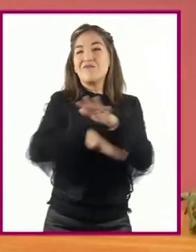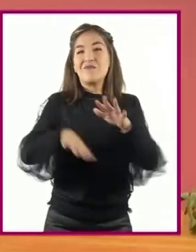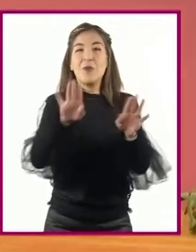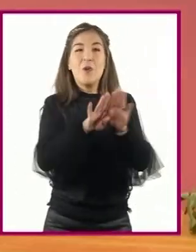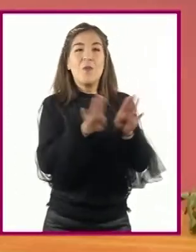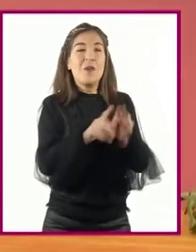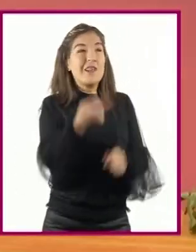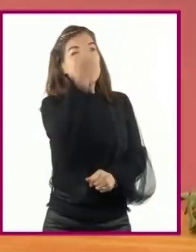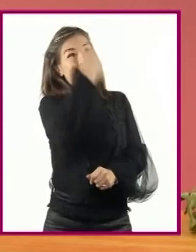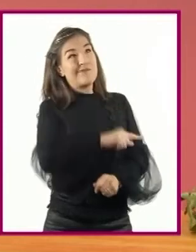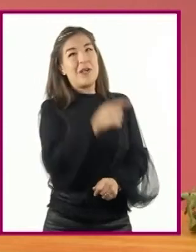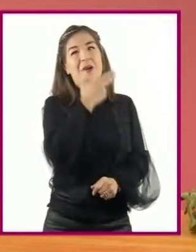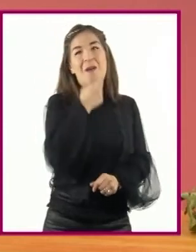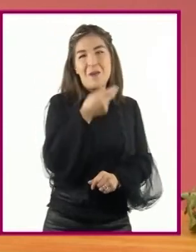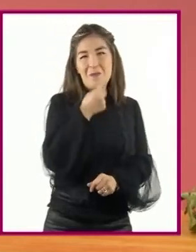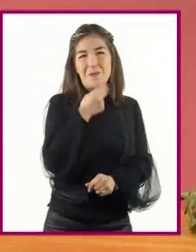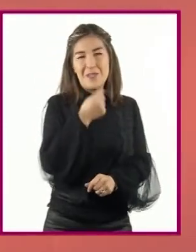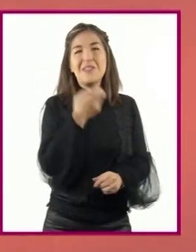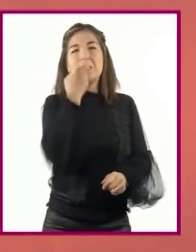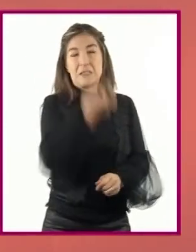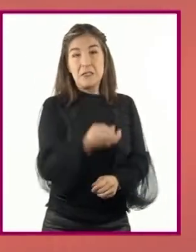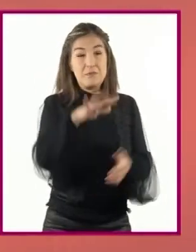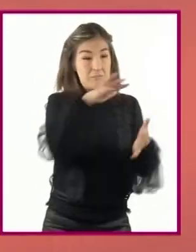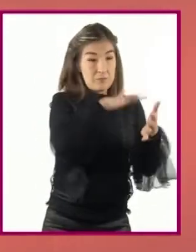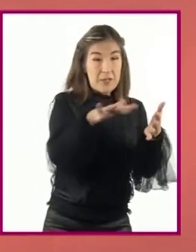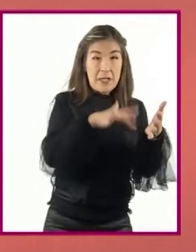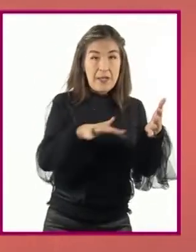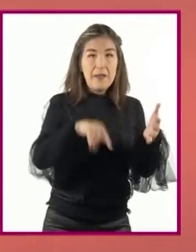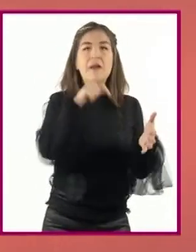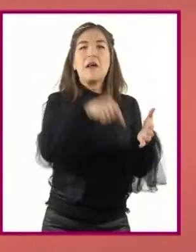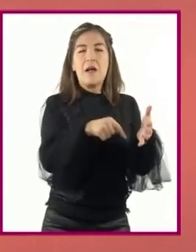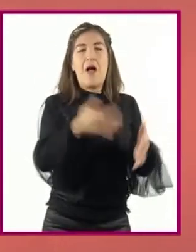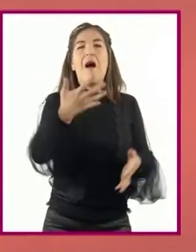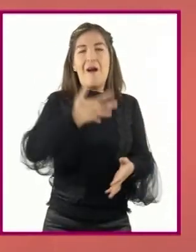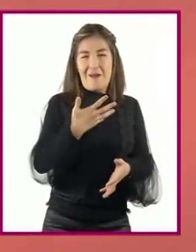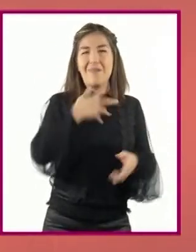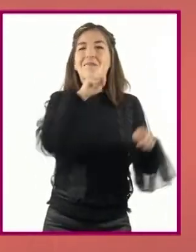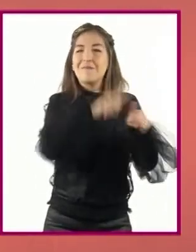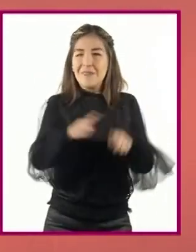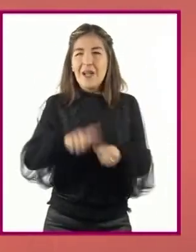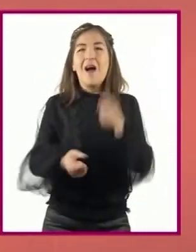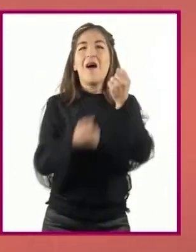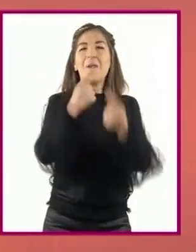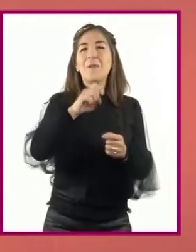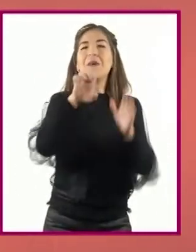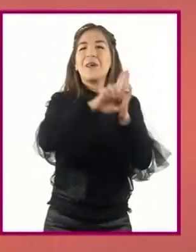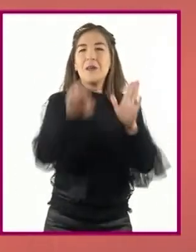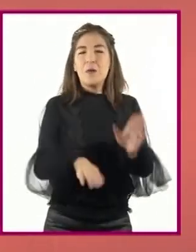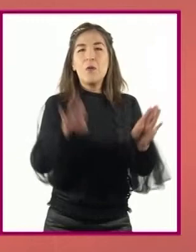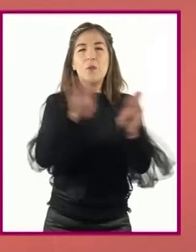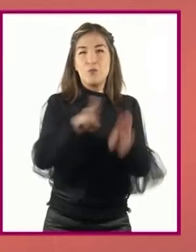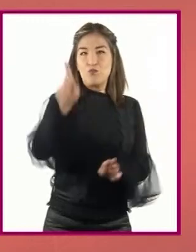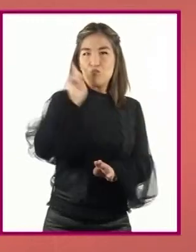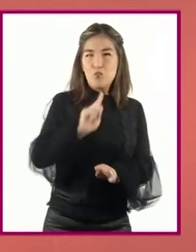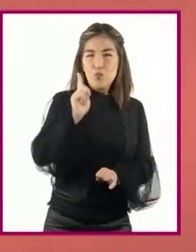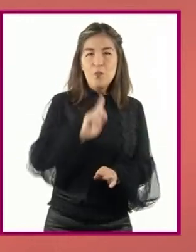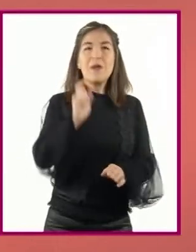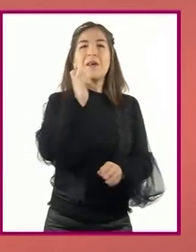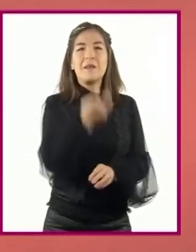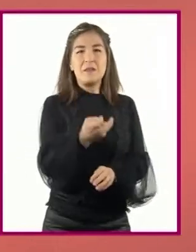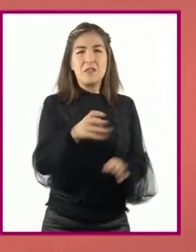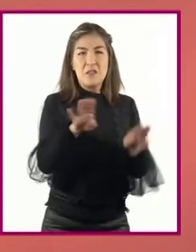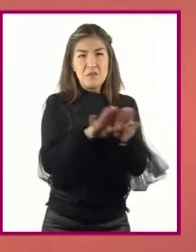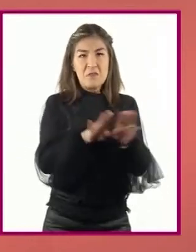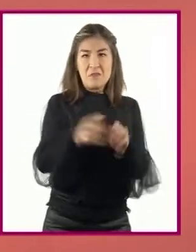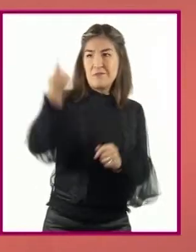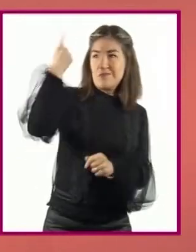hombre. Sin embargo, en la literatura ya se encuentran algunos ejemplos de personajes femeninos que no se